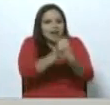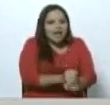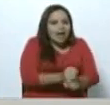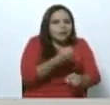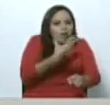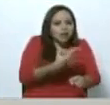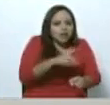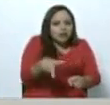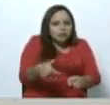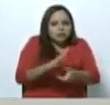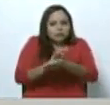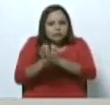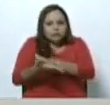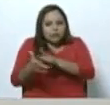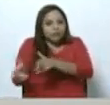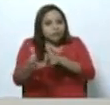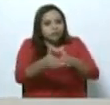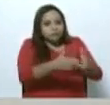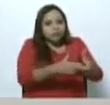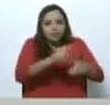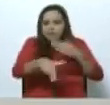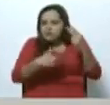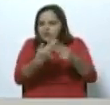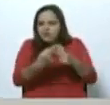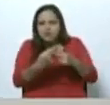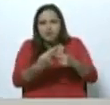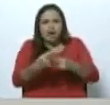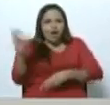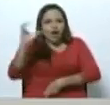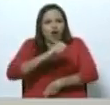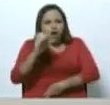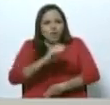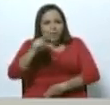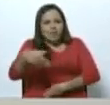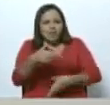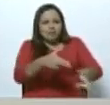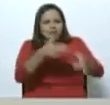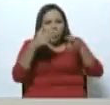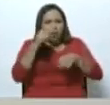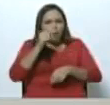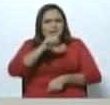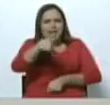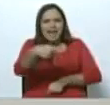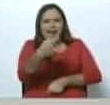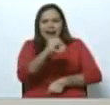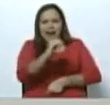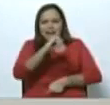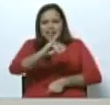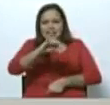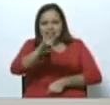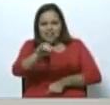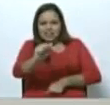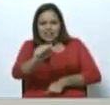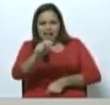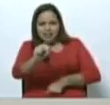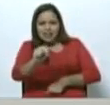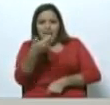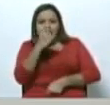a plomo limpio. Jamás en Colombia desde el asesinato de Gaitán ha habido una elección en Santa